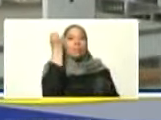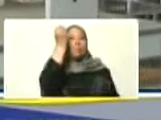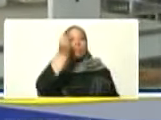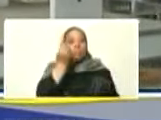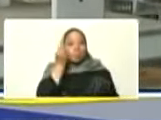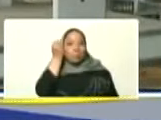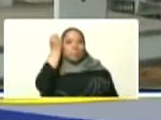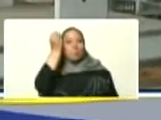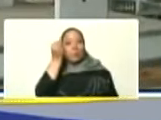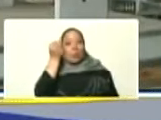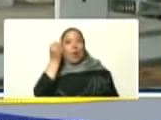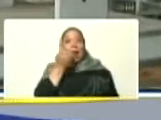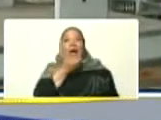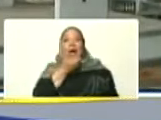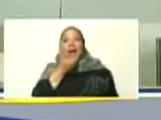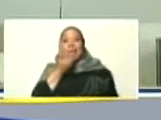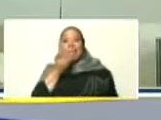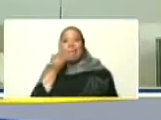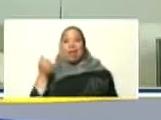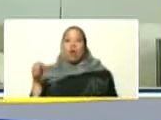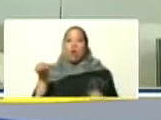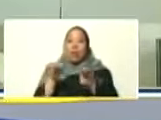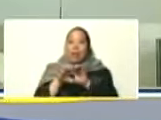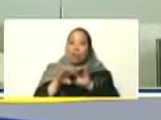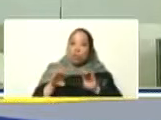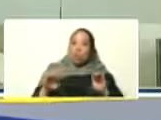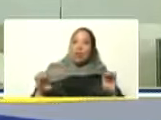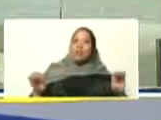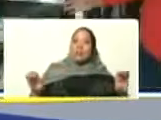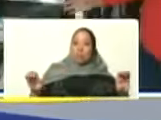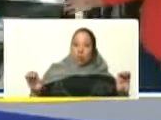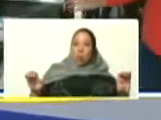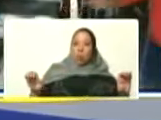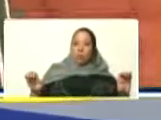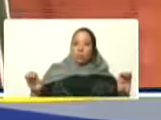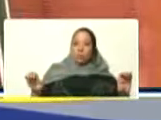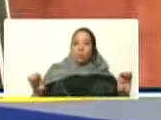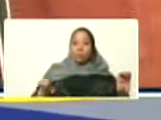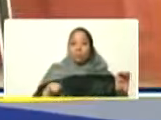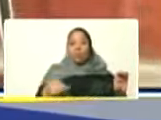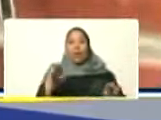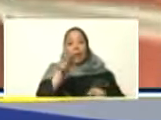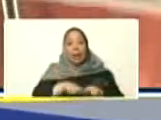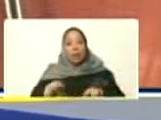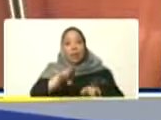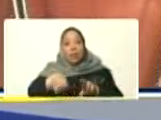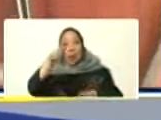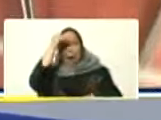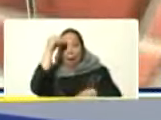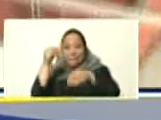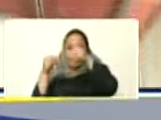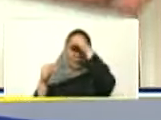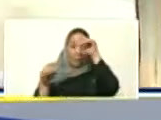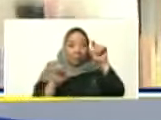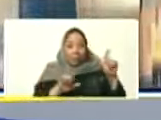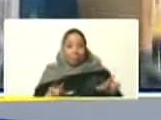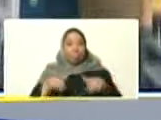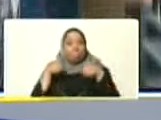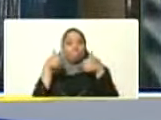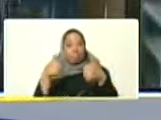Porque hay que mejorar la calidad de la educación, pero tenemos que poner todas las escuelas,